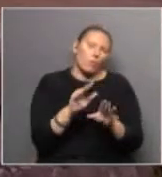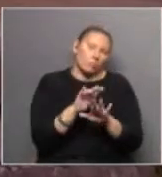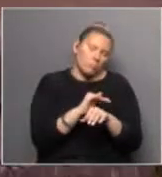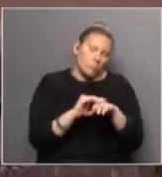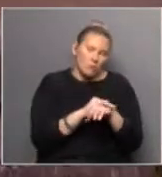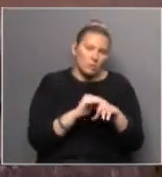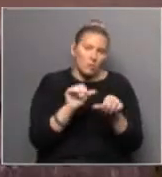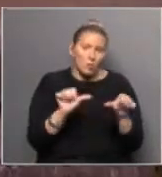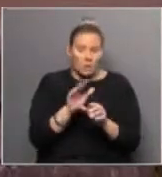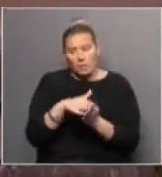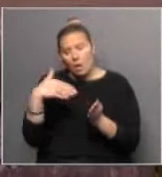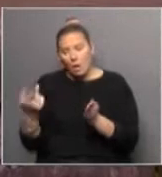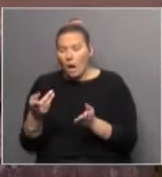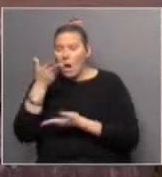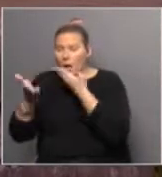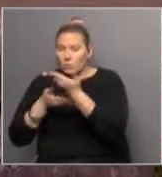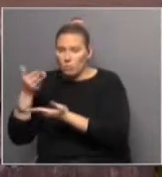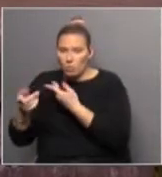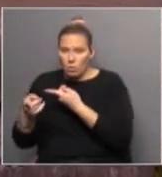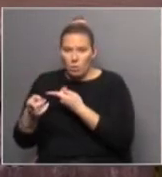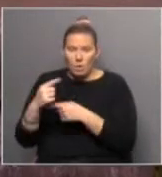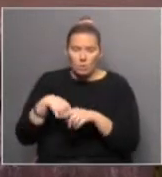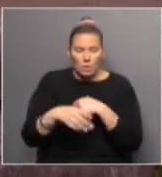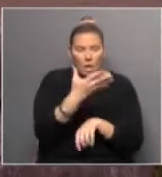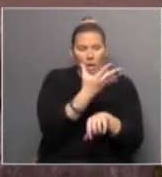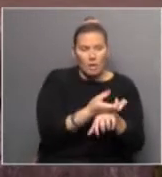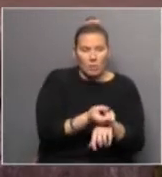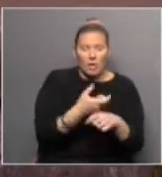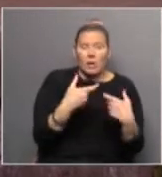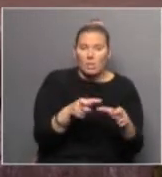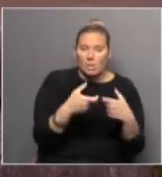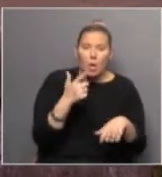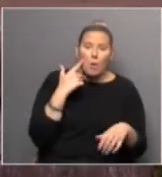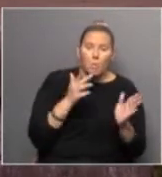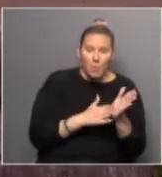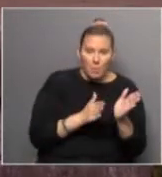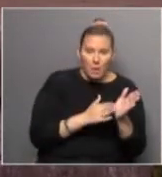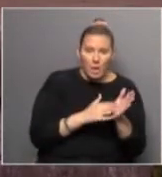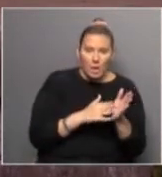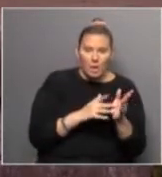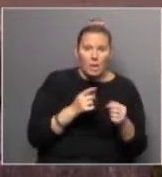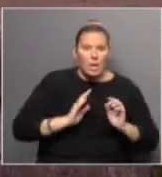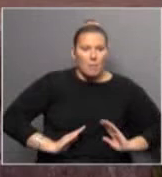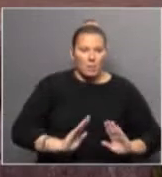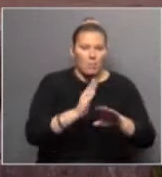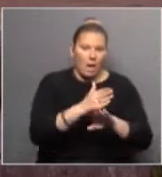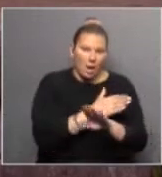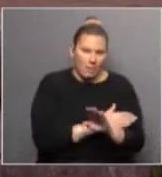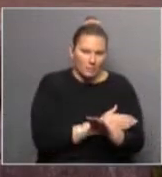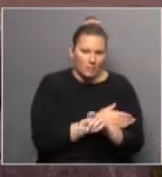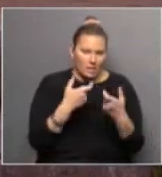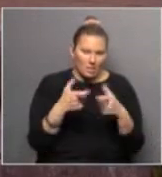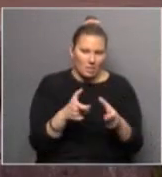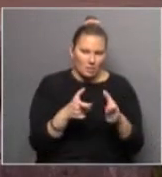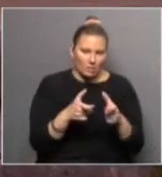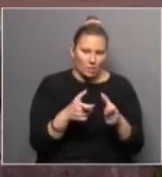estabas haciendo en la otra mitad. Entonces lo usamos para grabar demos y para hacer todo el periodo de preproducción del disco,